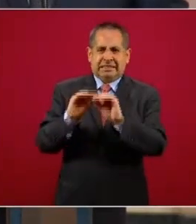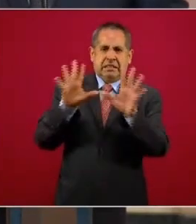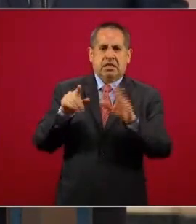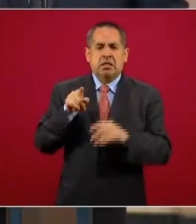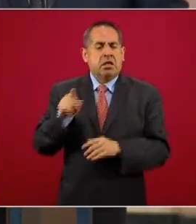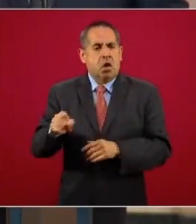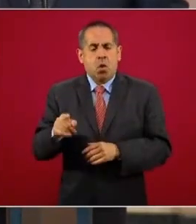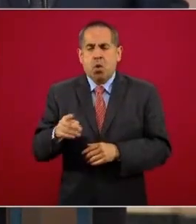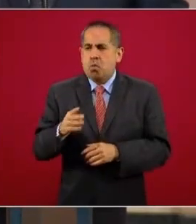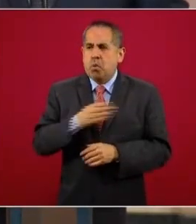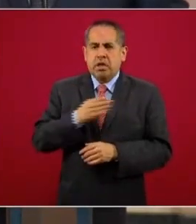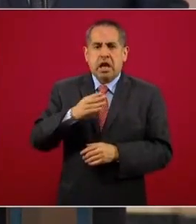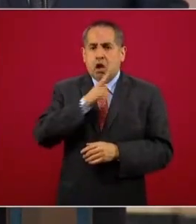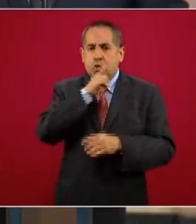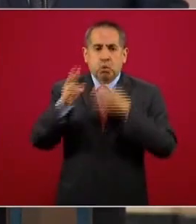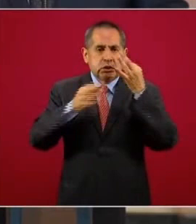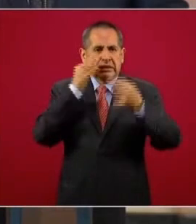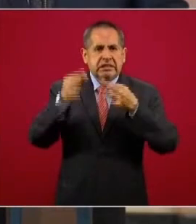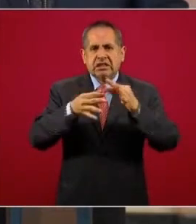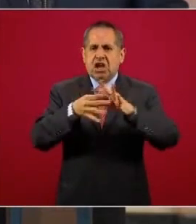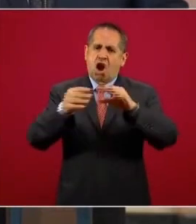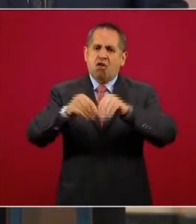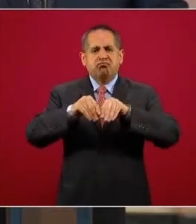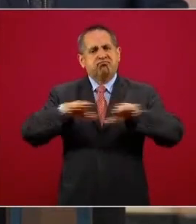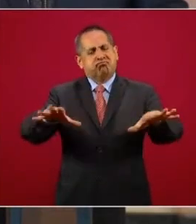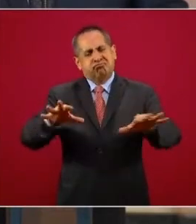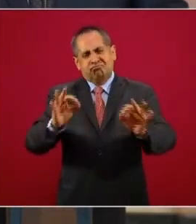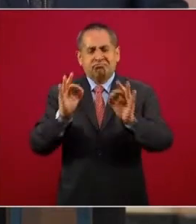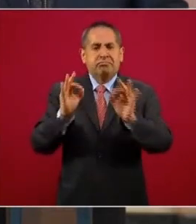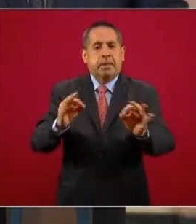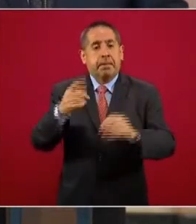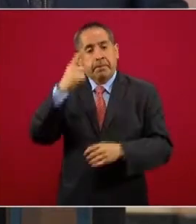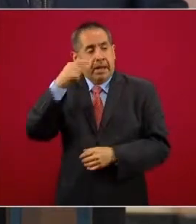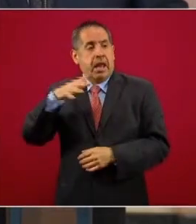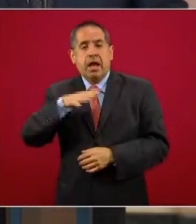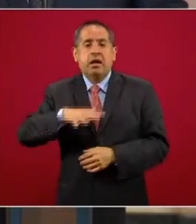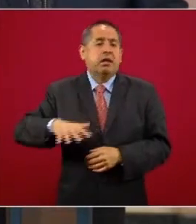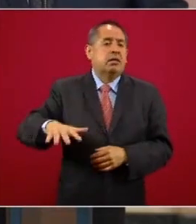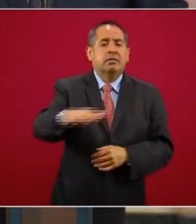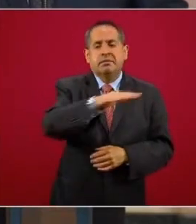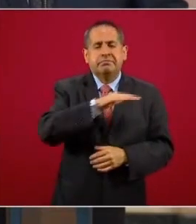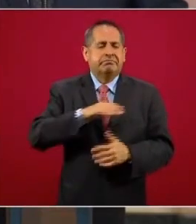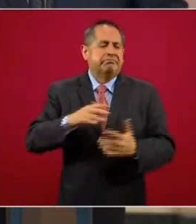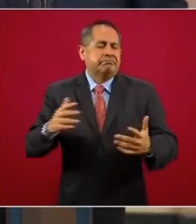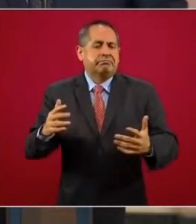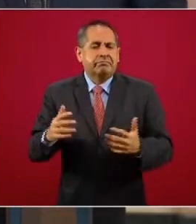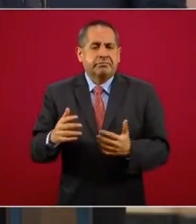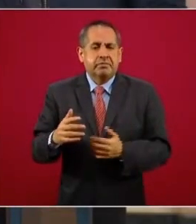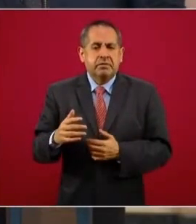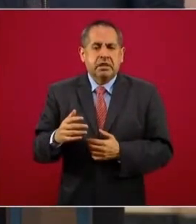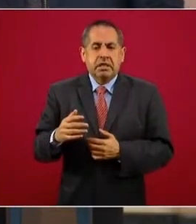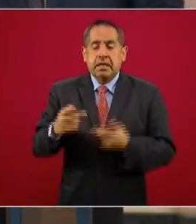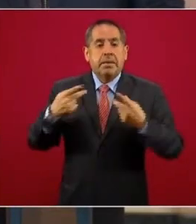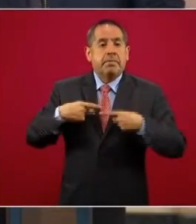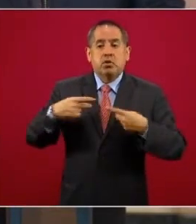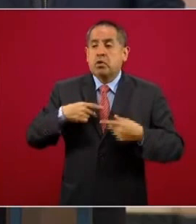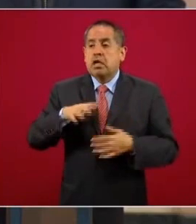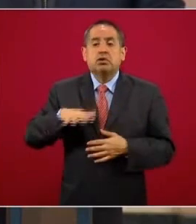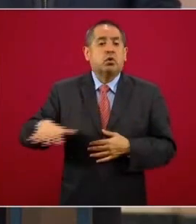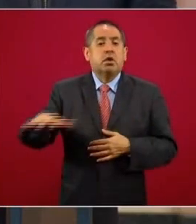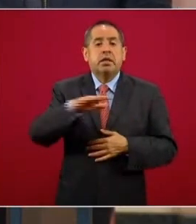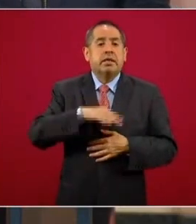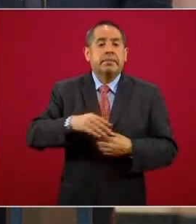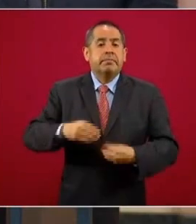una muy buena noticia para los habitantes